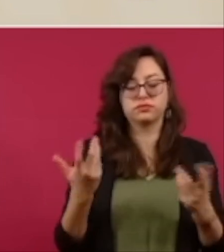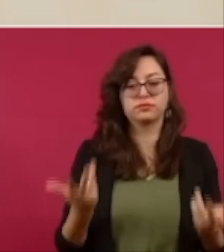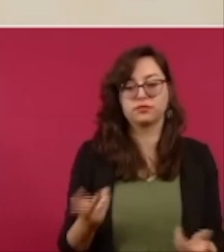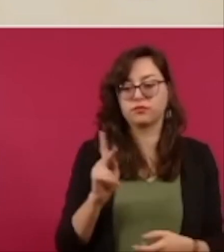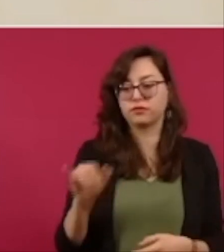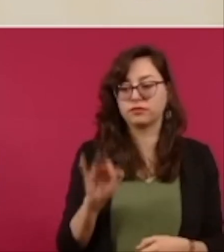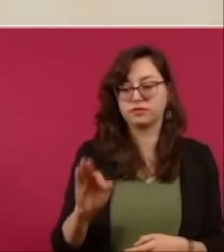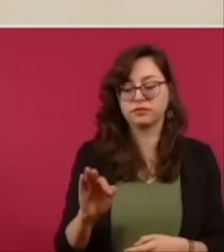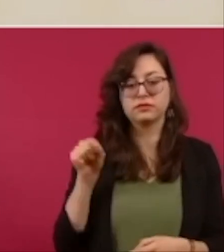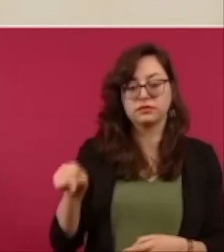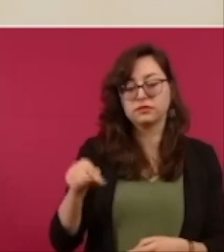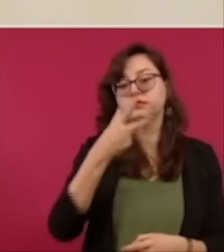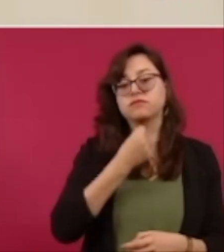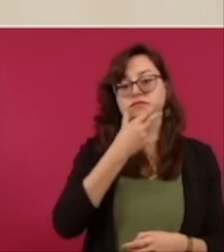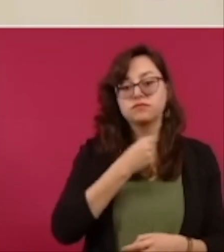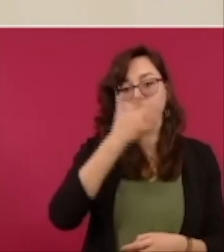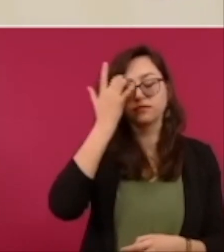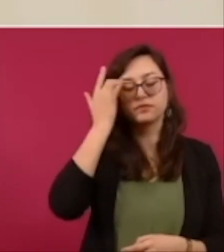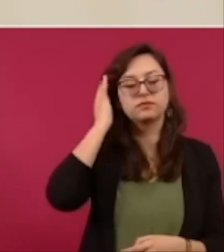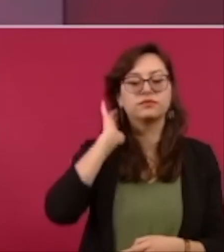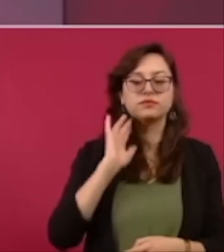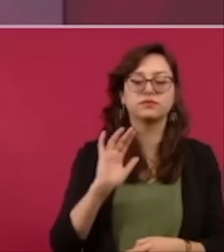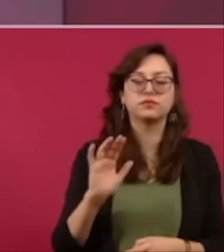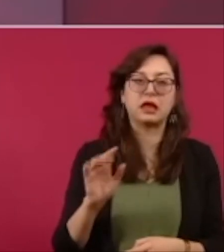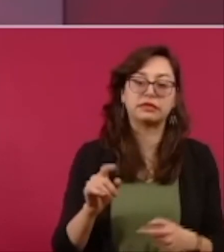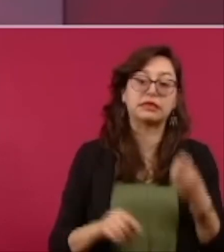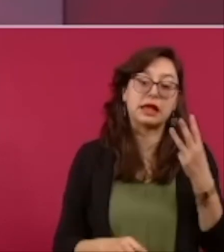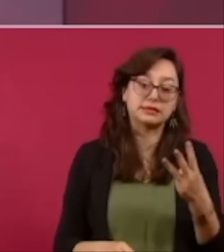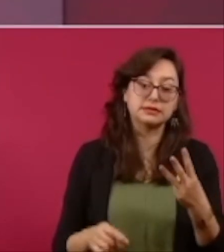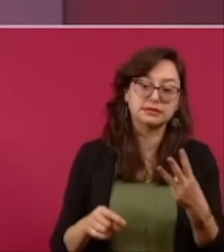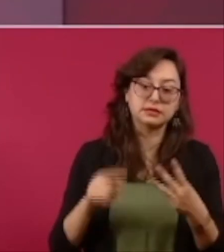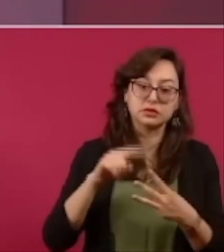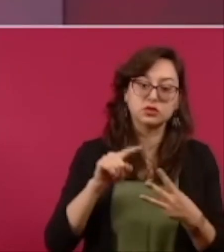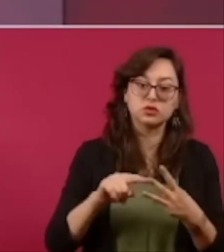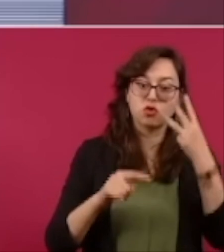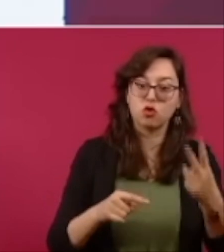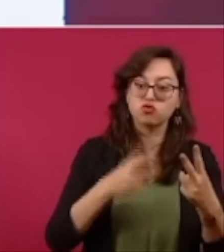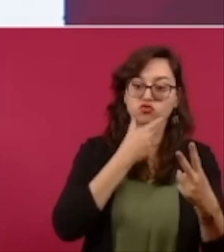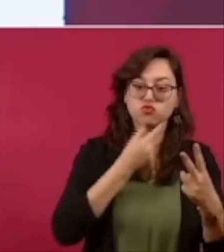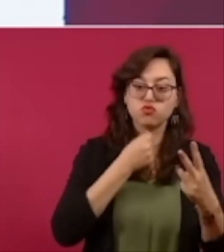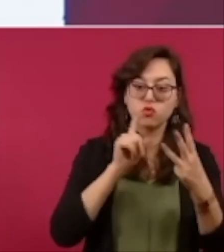del Poder Judicial, 3 magistrados, dos hombres y una mujer,